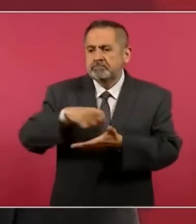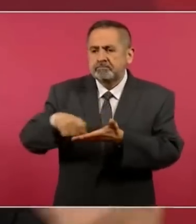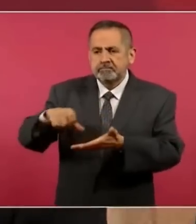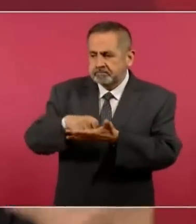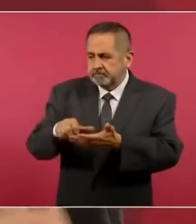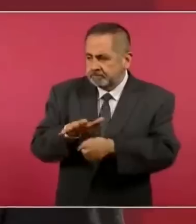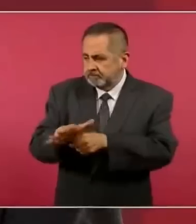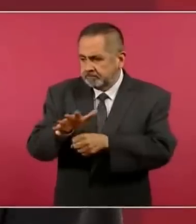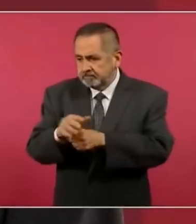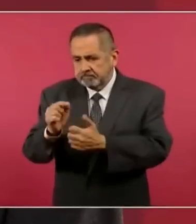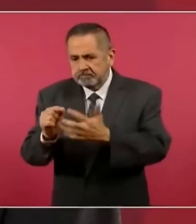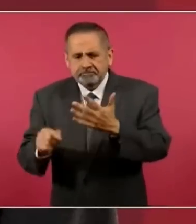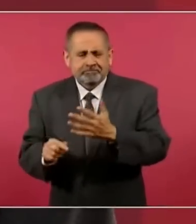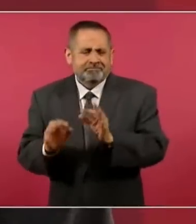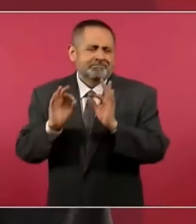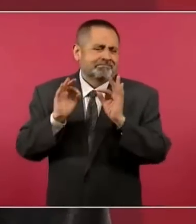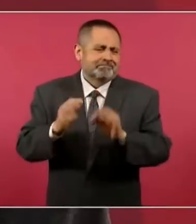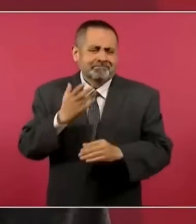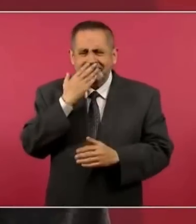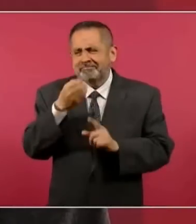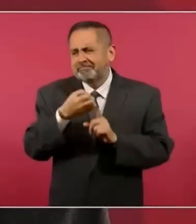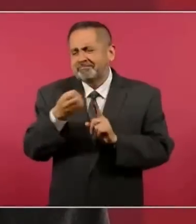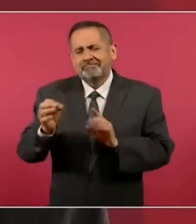y pudimos evitar muchísimas cosas.